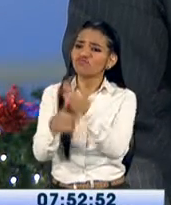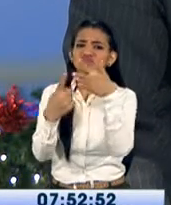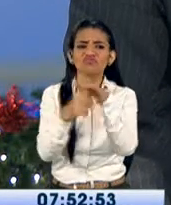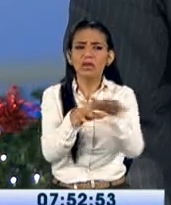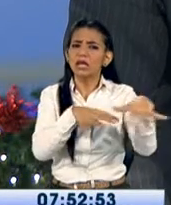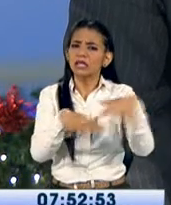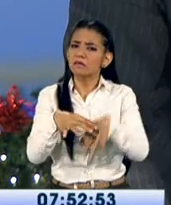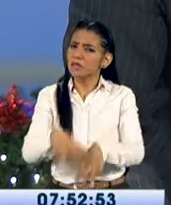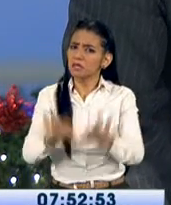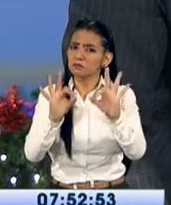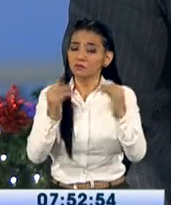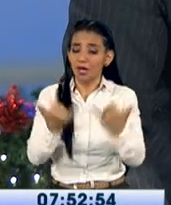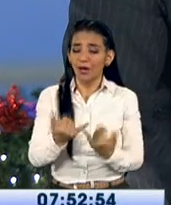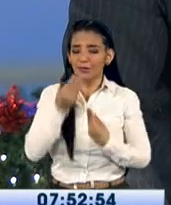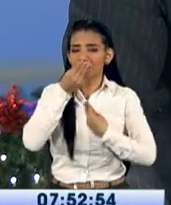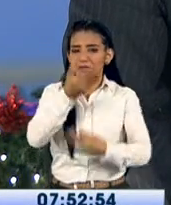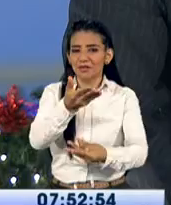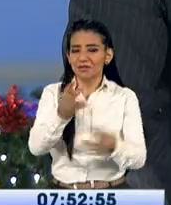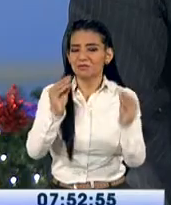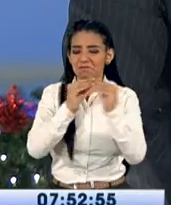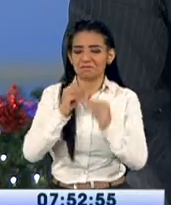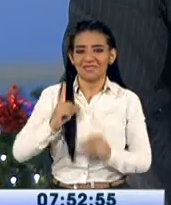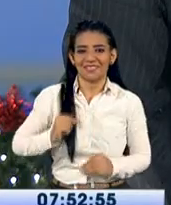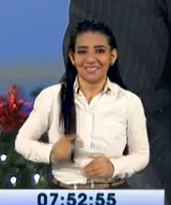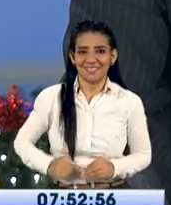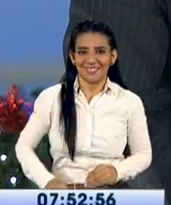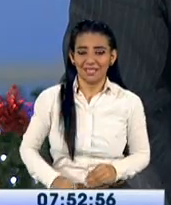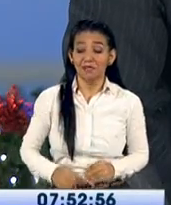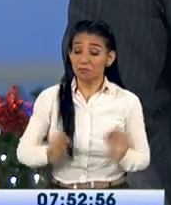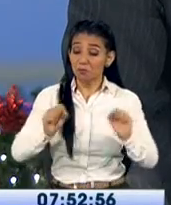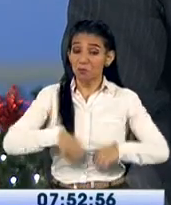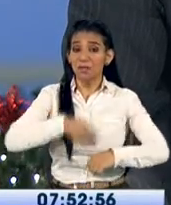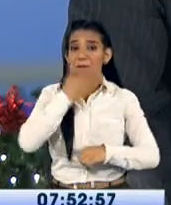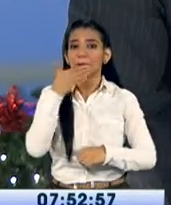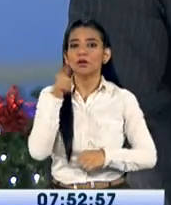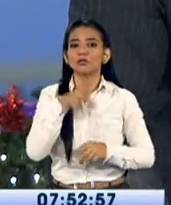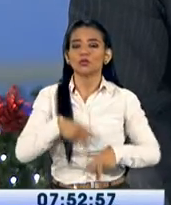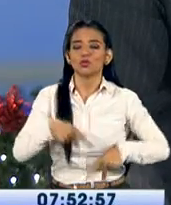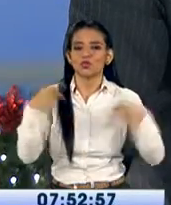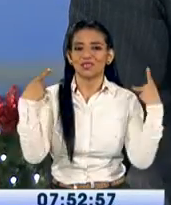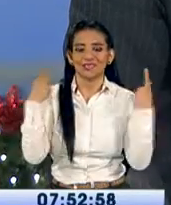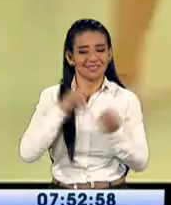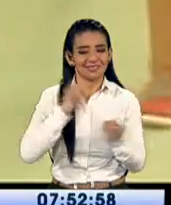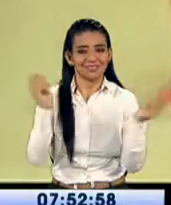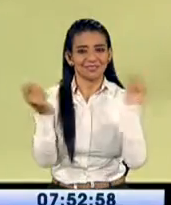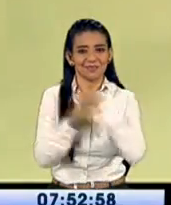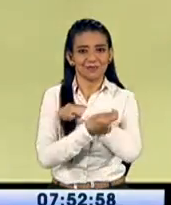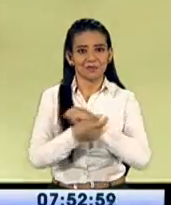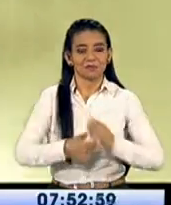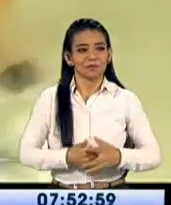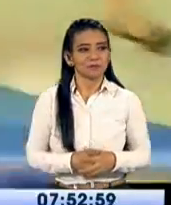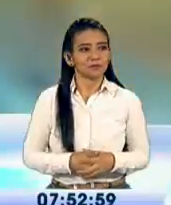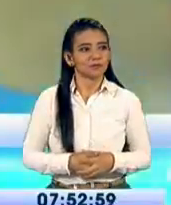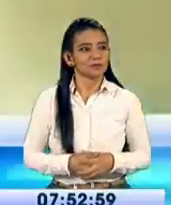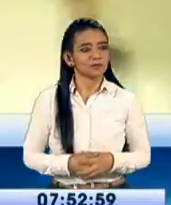normales. En la siguiente nota les contamos más de su importante avance para mejorar su estilo de vida.